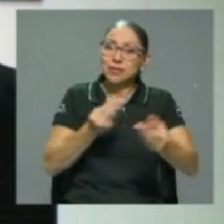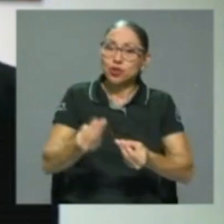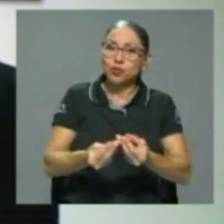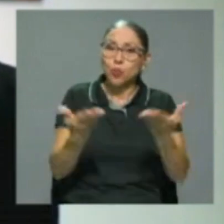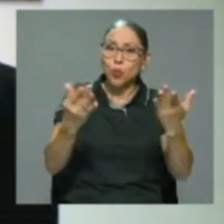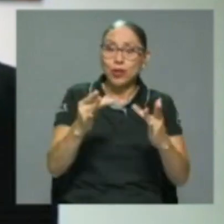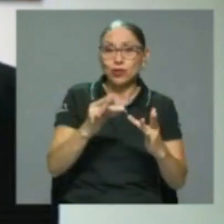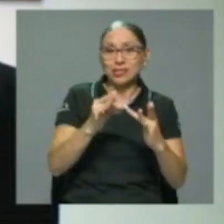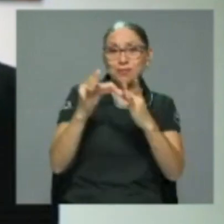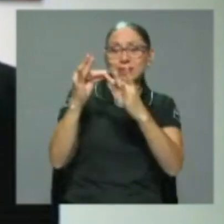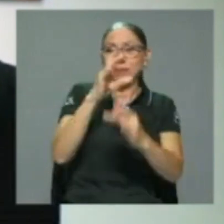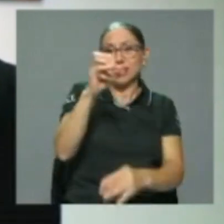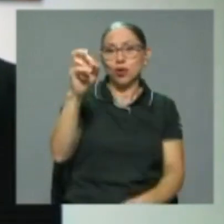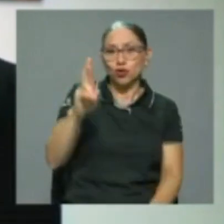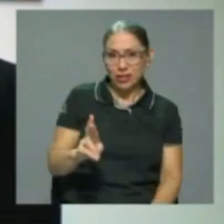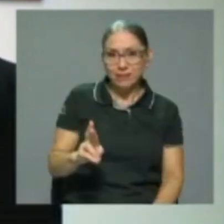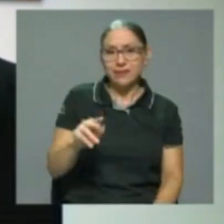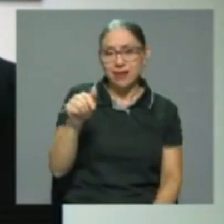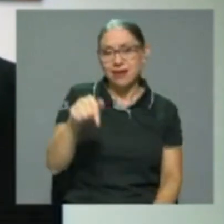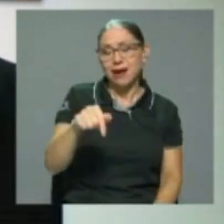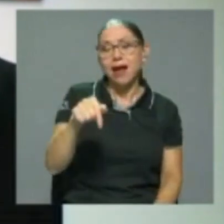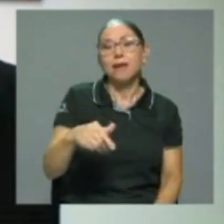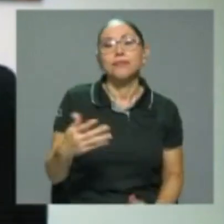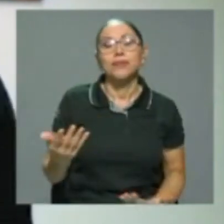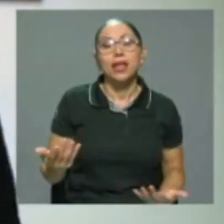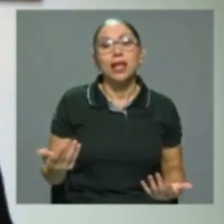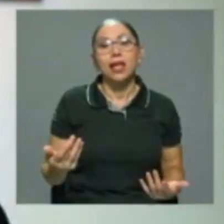Rica, están